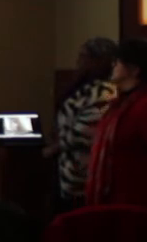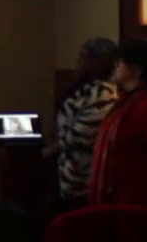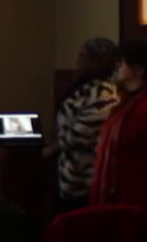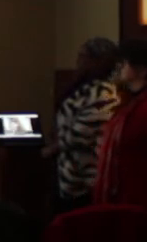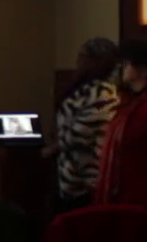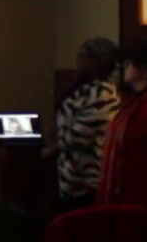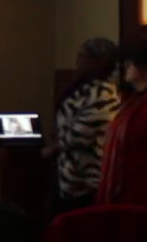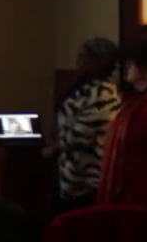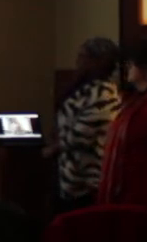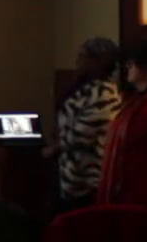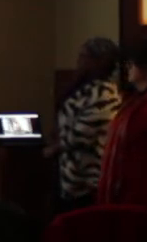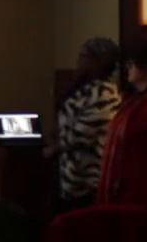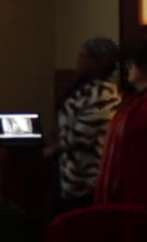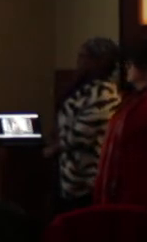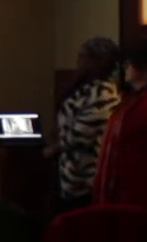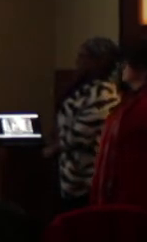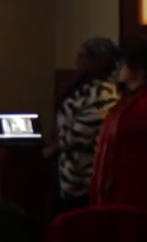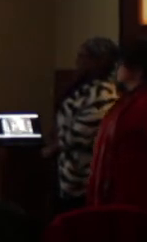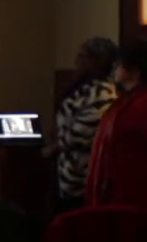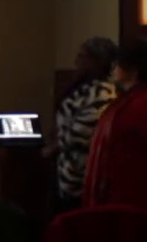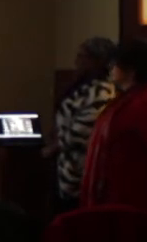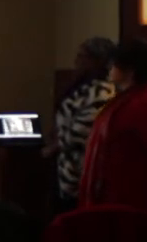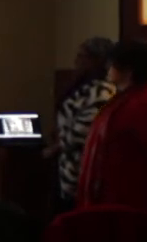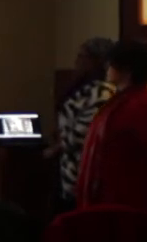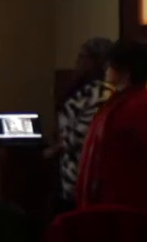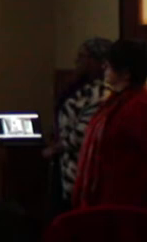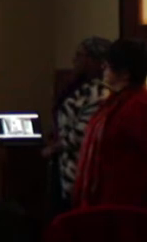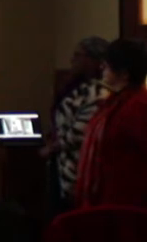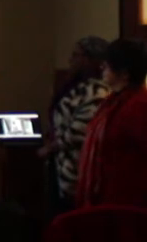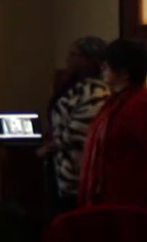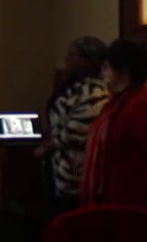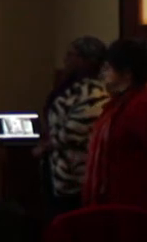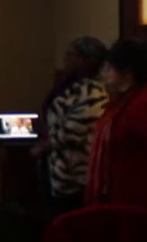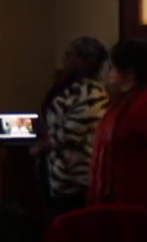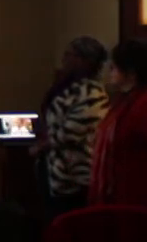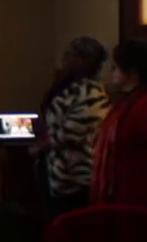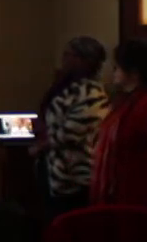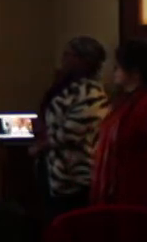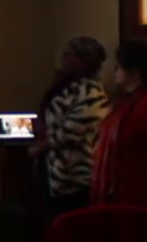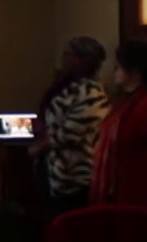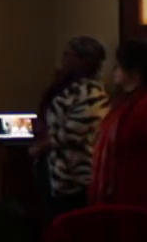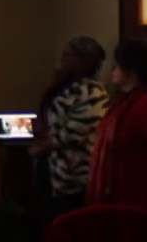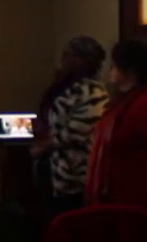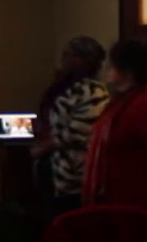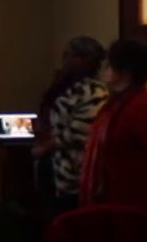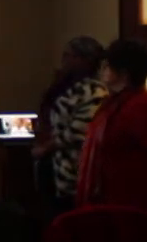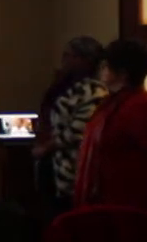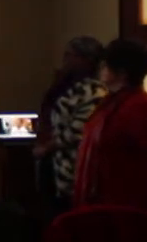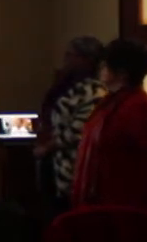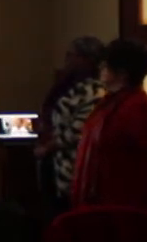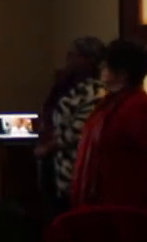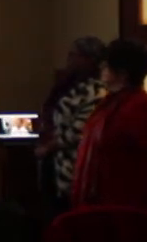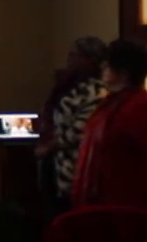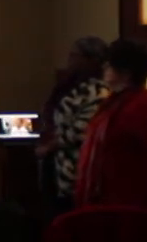los personajes, de la historia propia nuestra? Son temas que no se habían tratado antes de